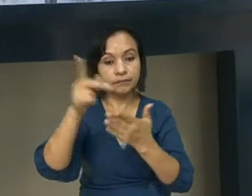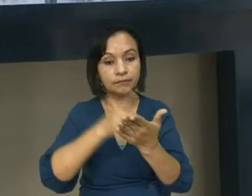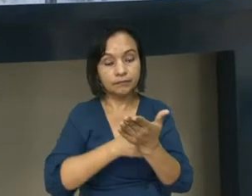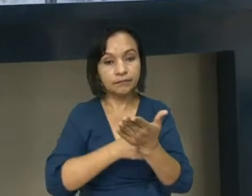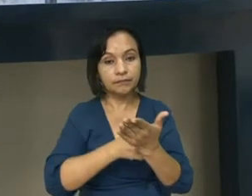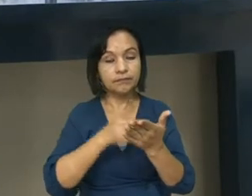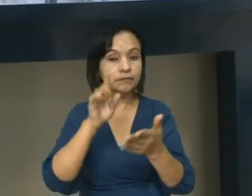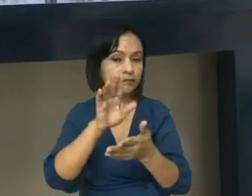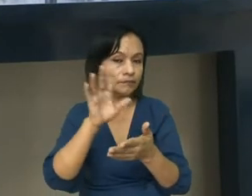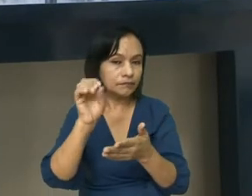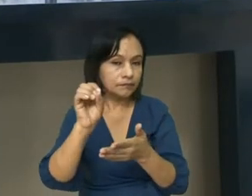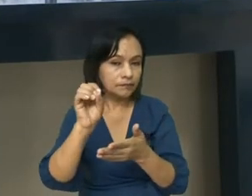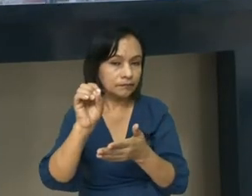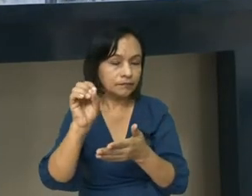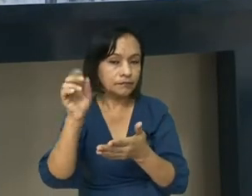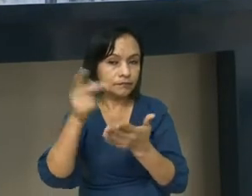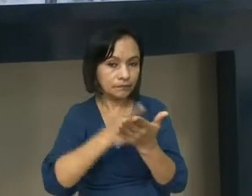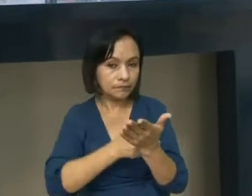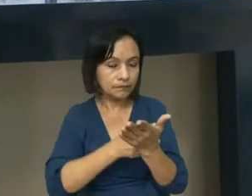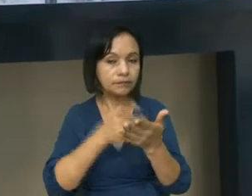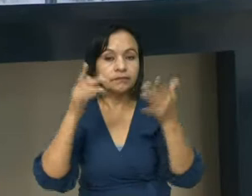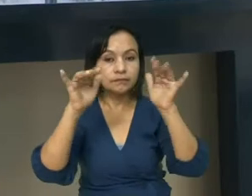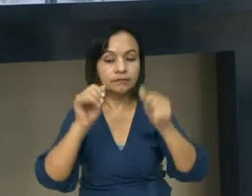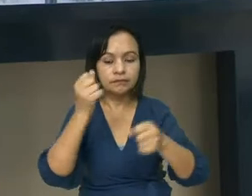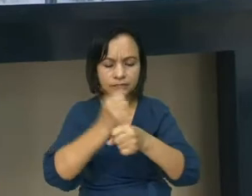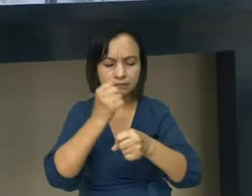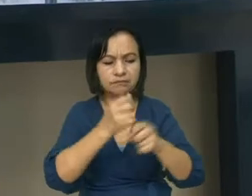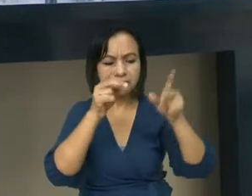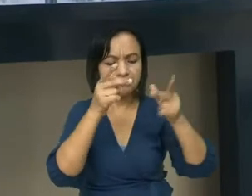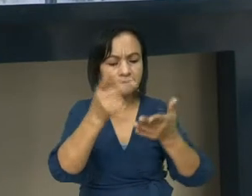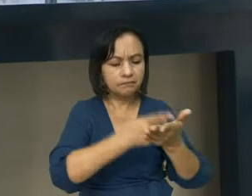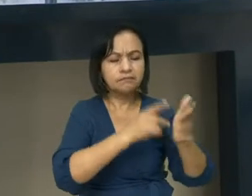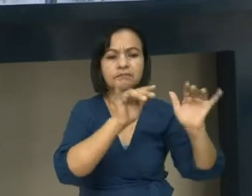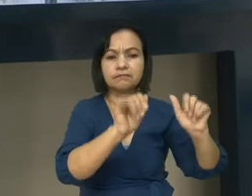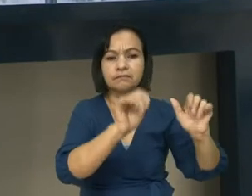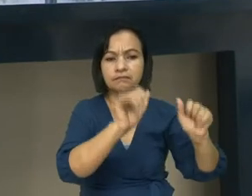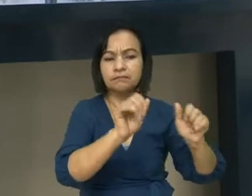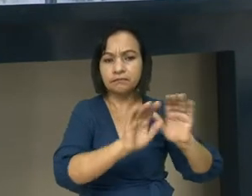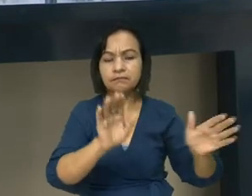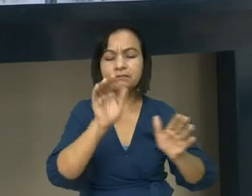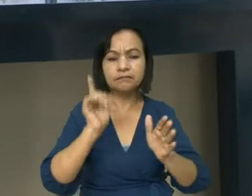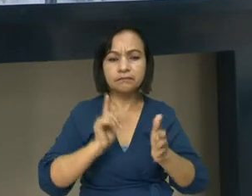50 proyectos, donde ya van a estar formulados, ya están tenemos la fuente